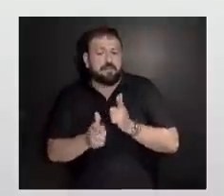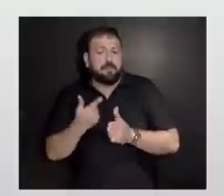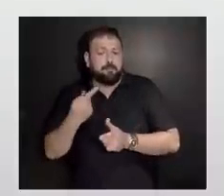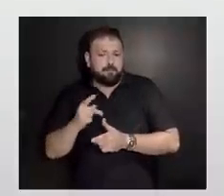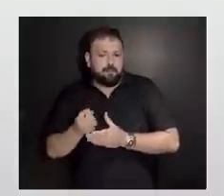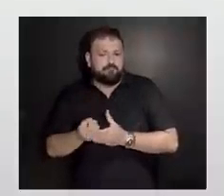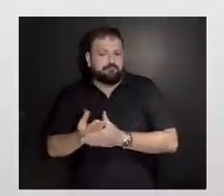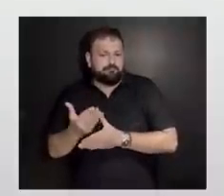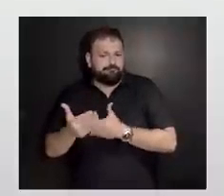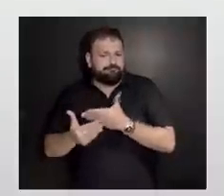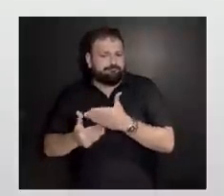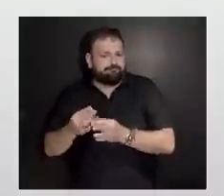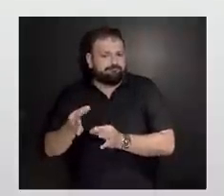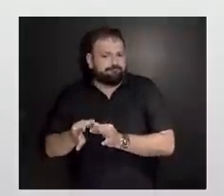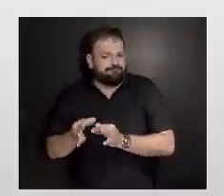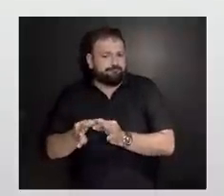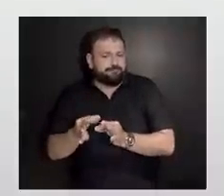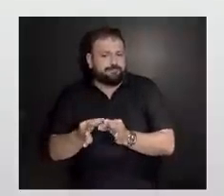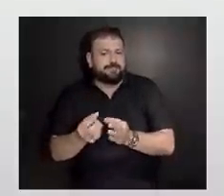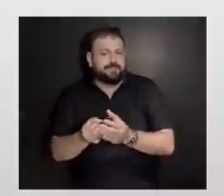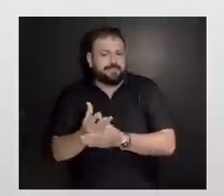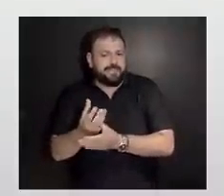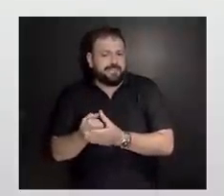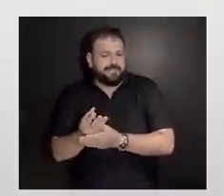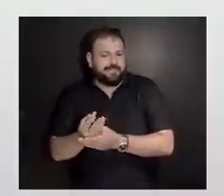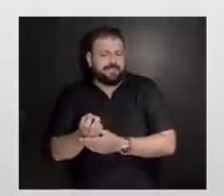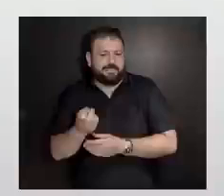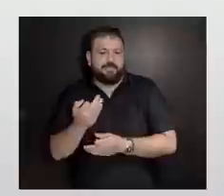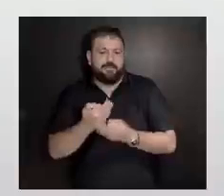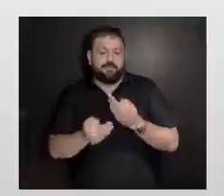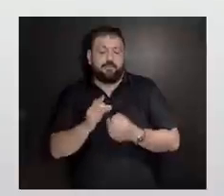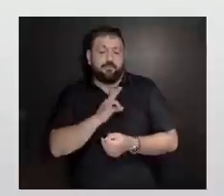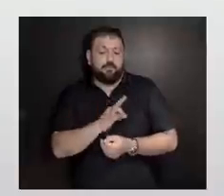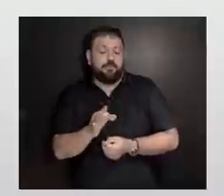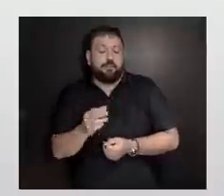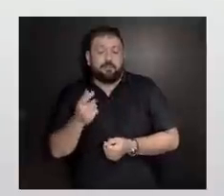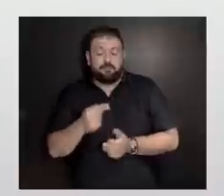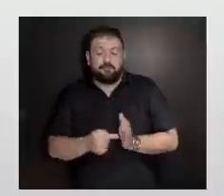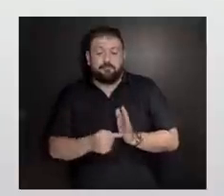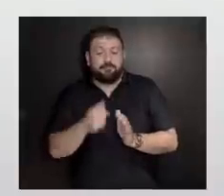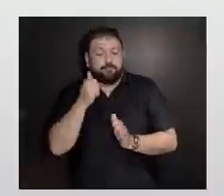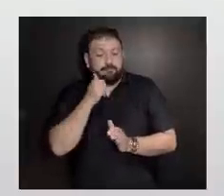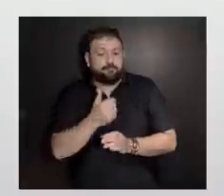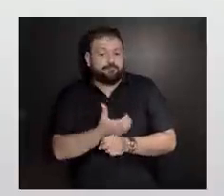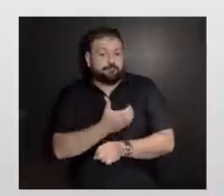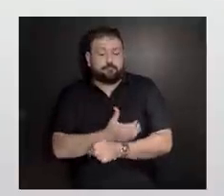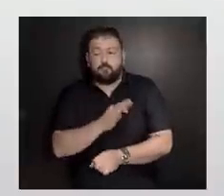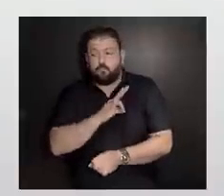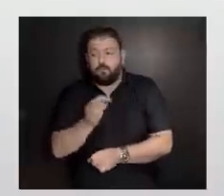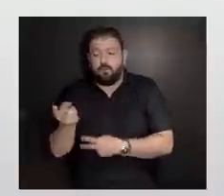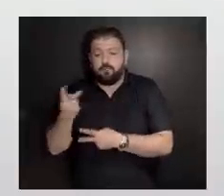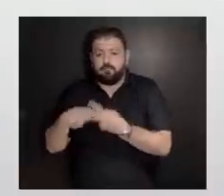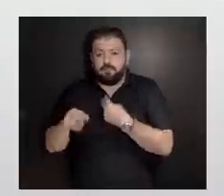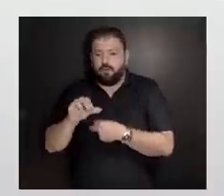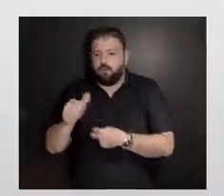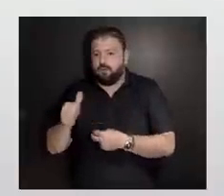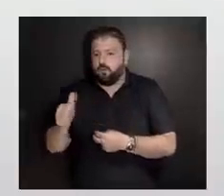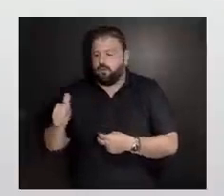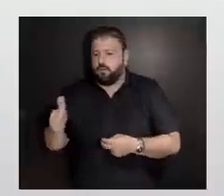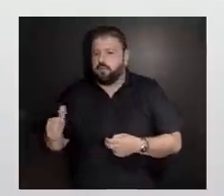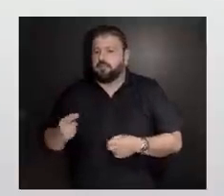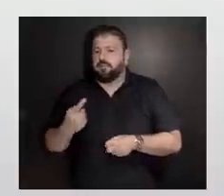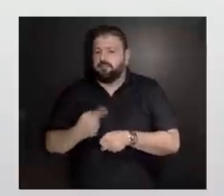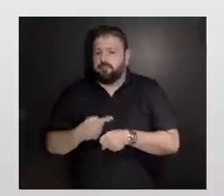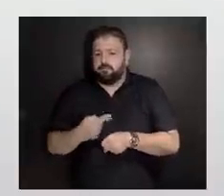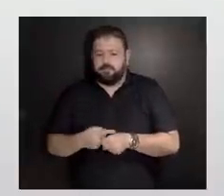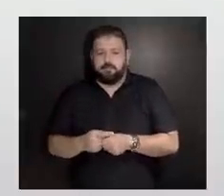constante. Y pues como también ya les mencionaba, este tipo de condición suele estar acompañada de otras enfermedades autoinmunes.